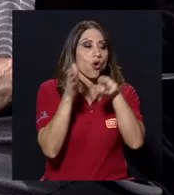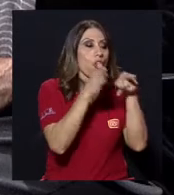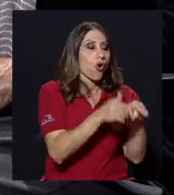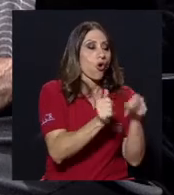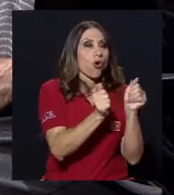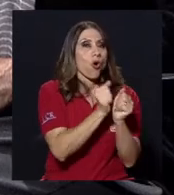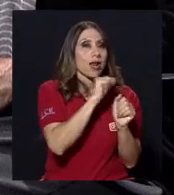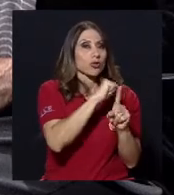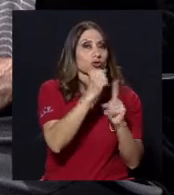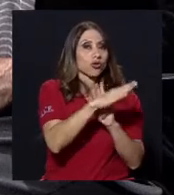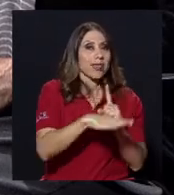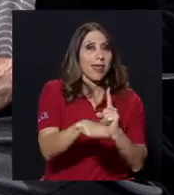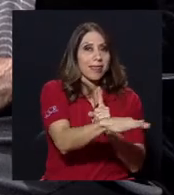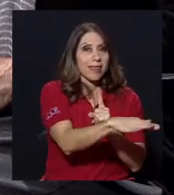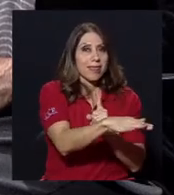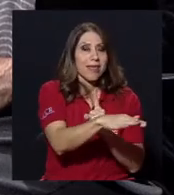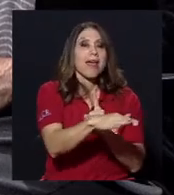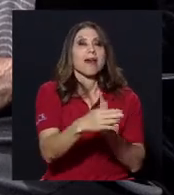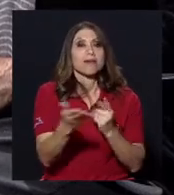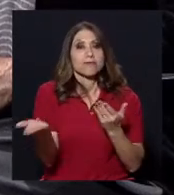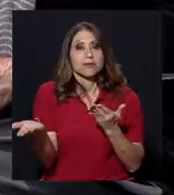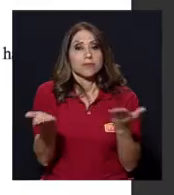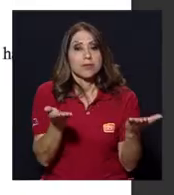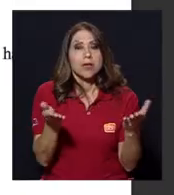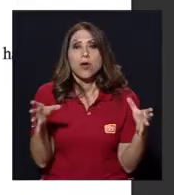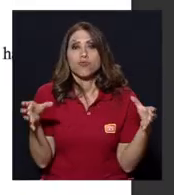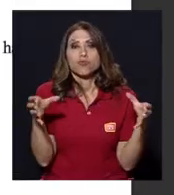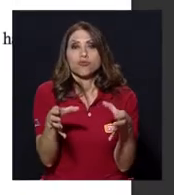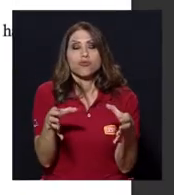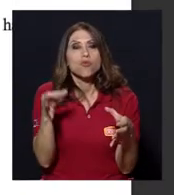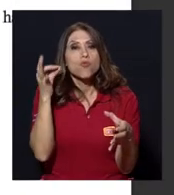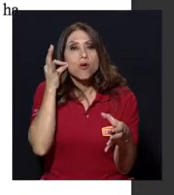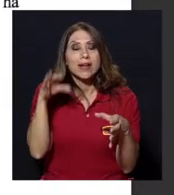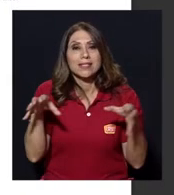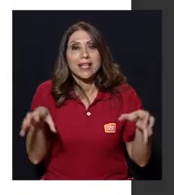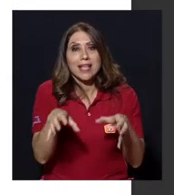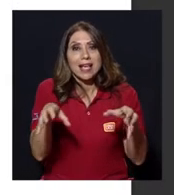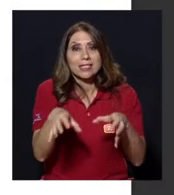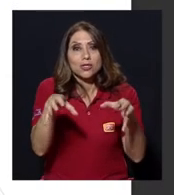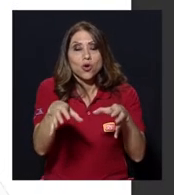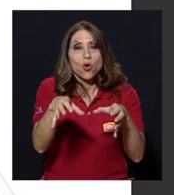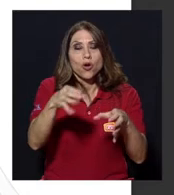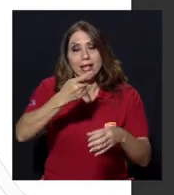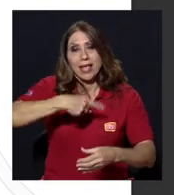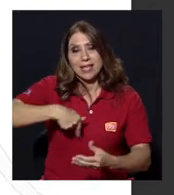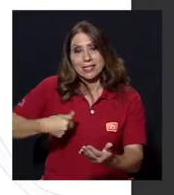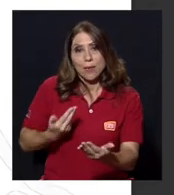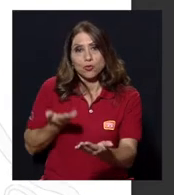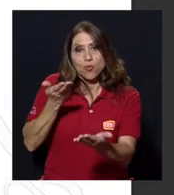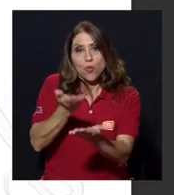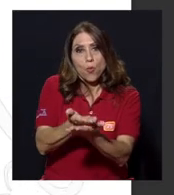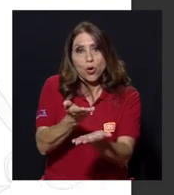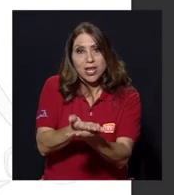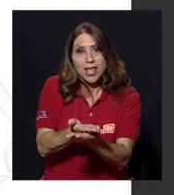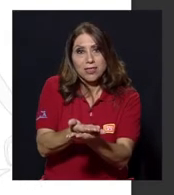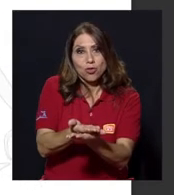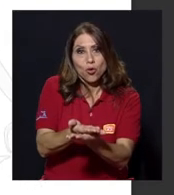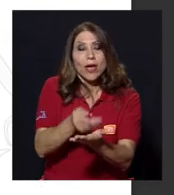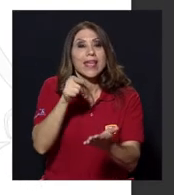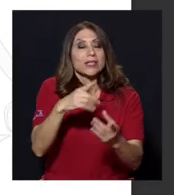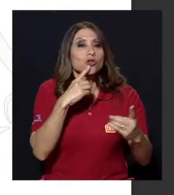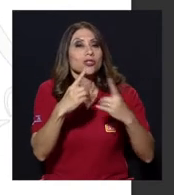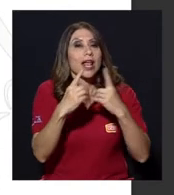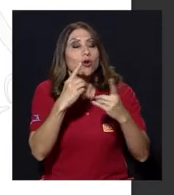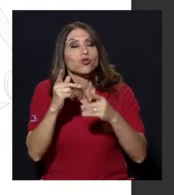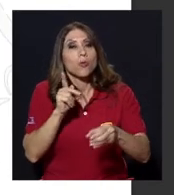ese sentido, Mujeres en Acción estamos proponiendo, y lo aceptó el señor presidente electo, de que estos diálogos